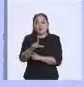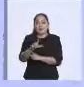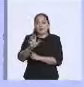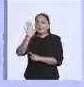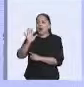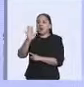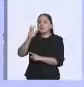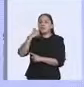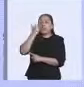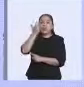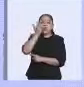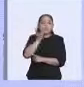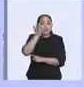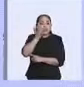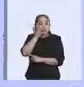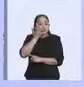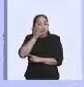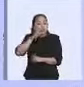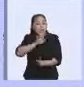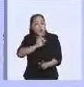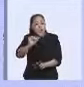oír, otra vez engañando?